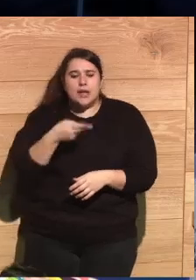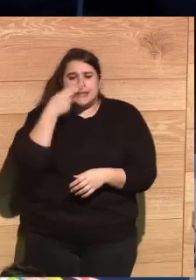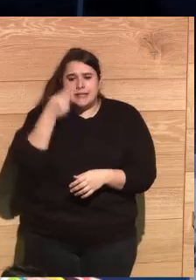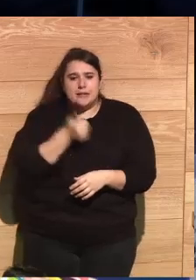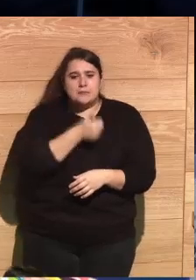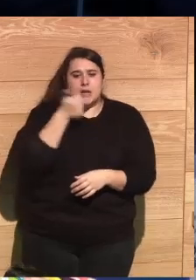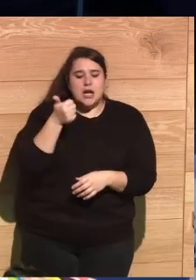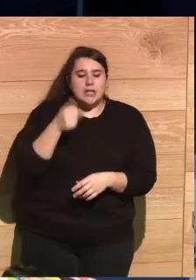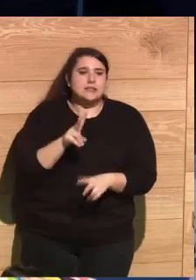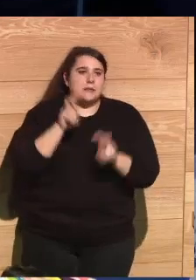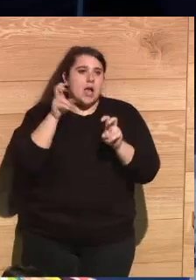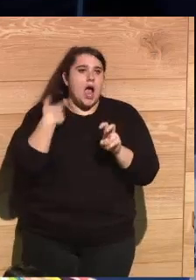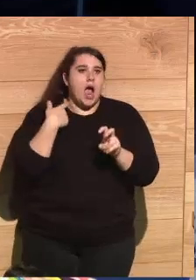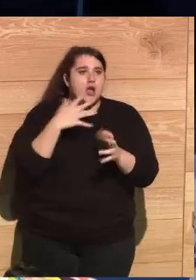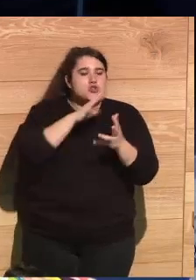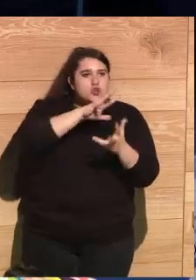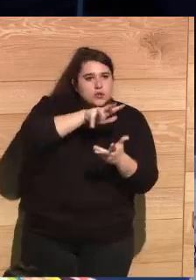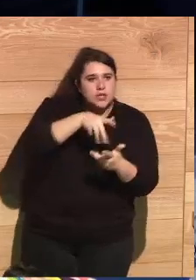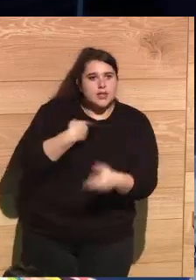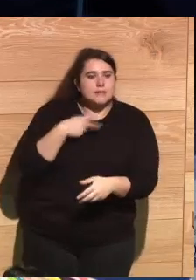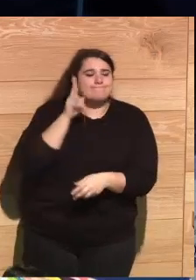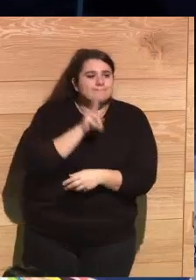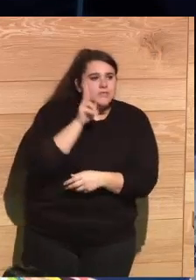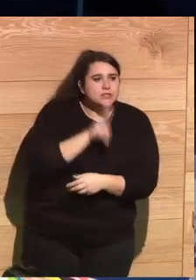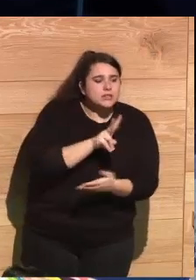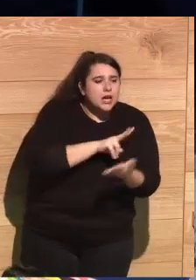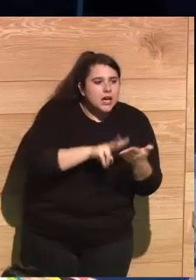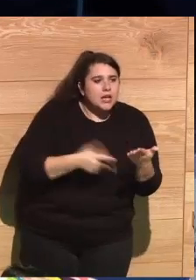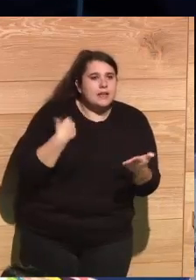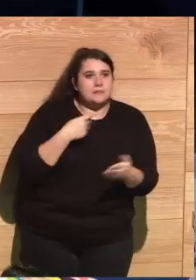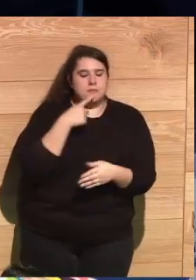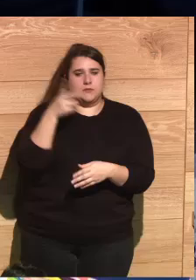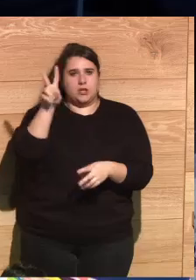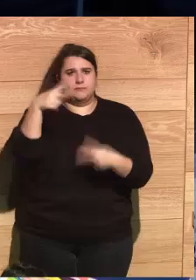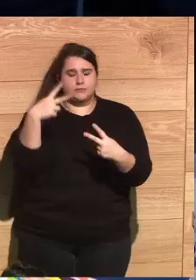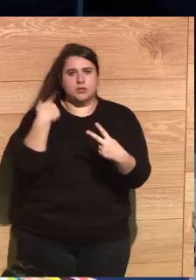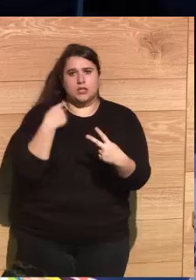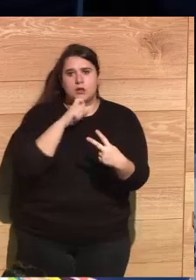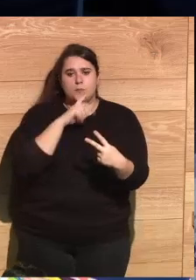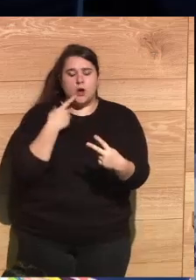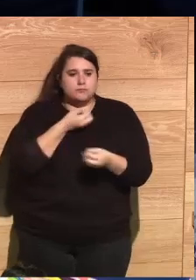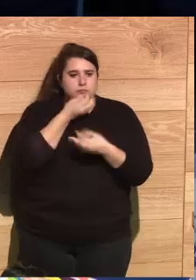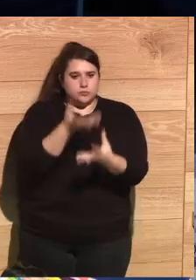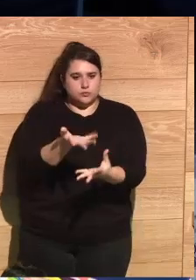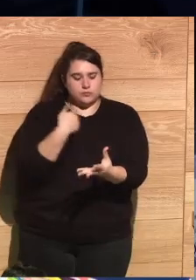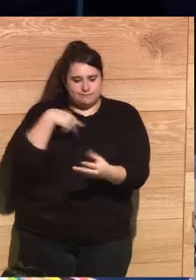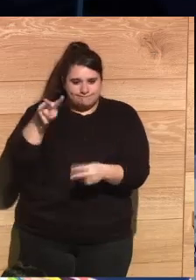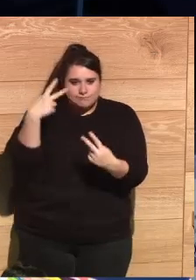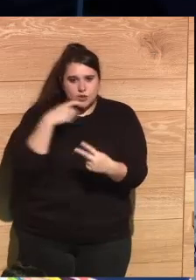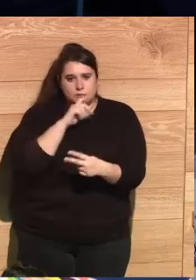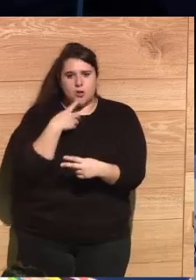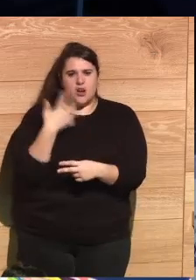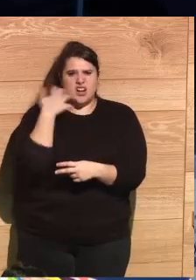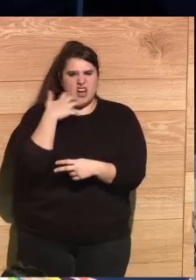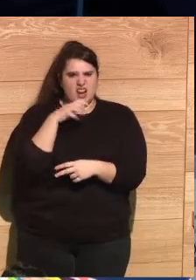las noticias y compartes, y te miran como dices, ¿y esta marciana qué me está contando? ¿No? Y incluso cuando las